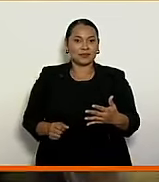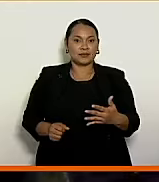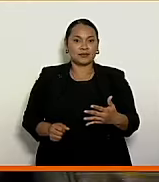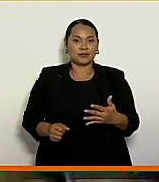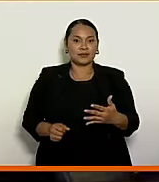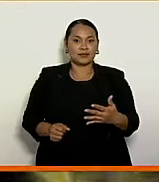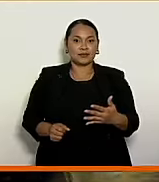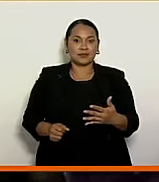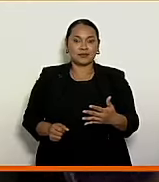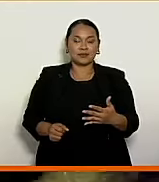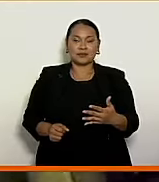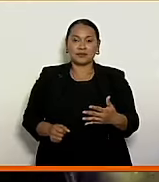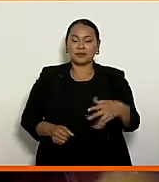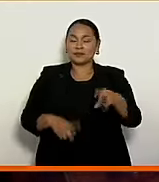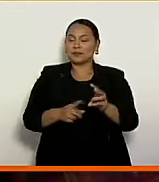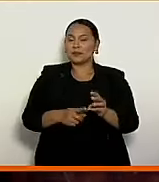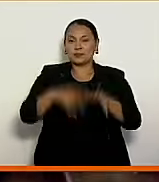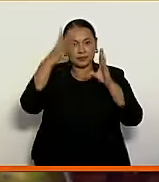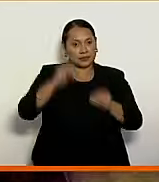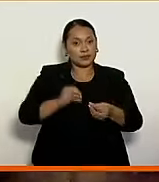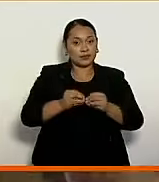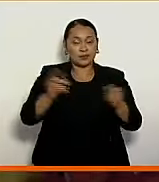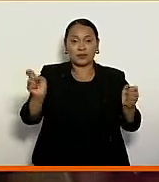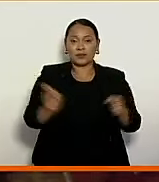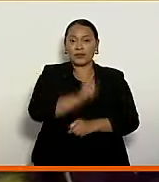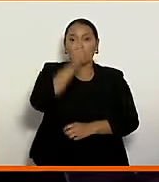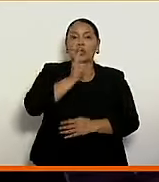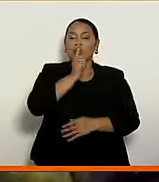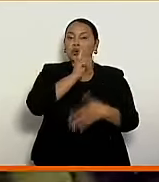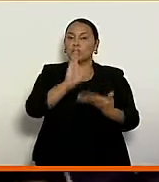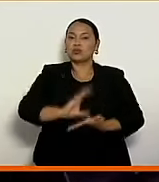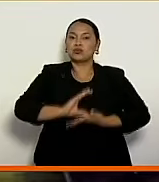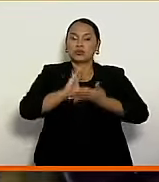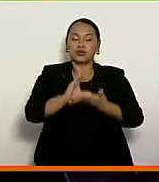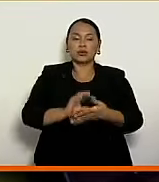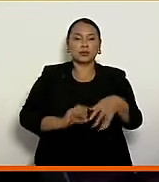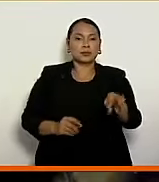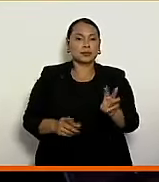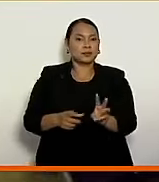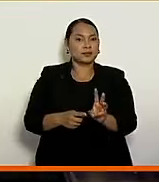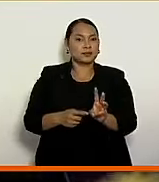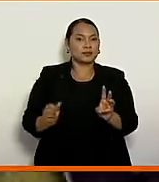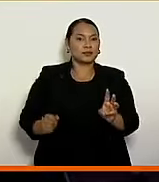17, sexto y último número ganador y este es, atentos,